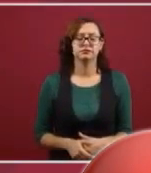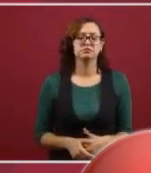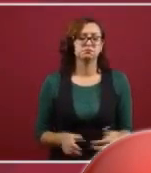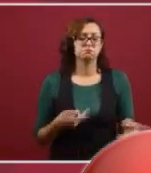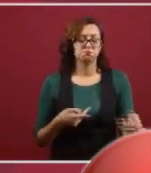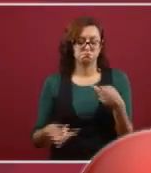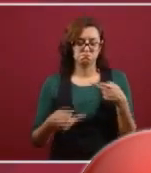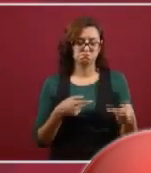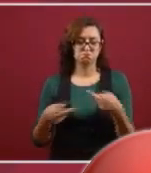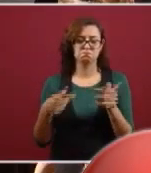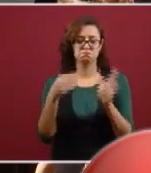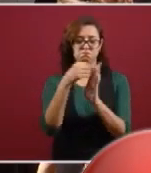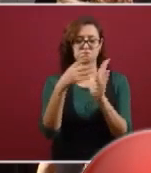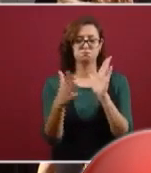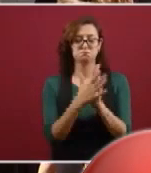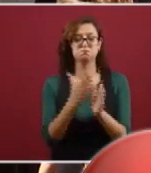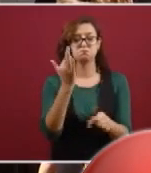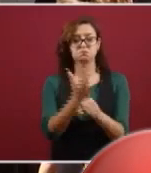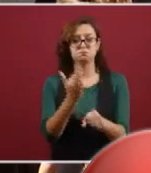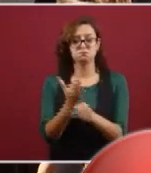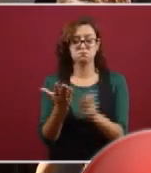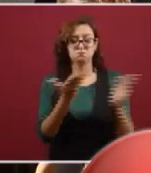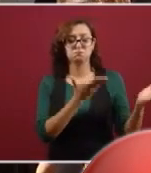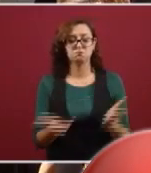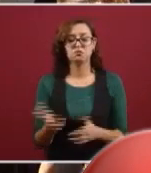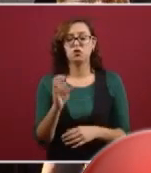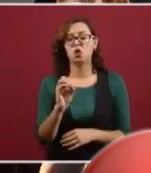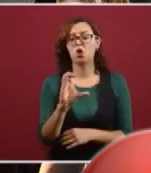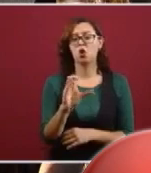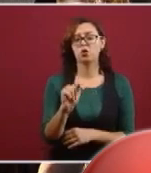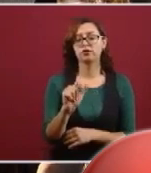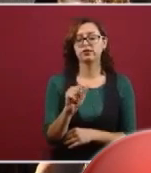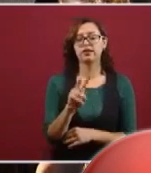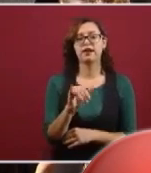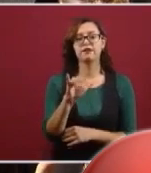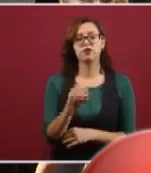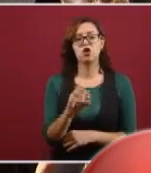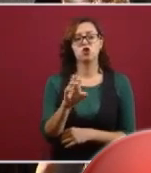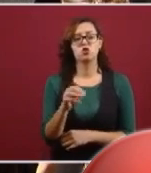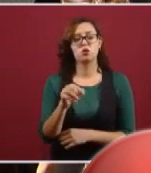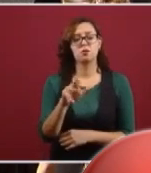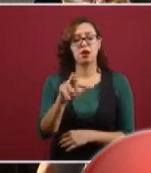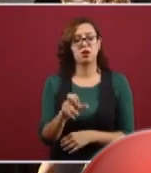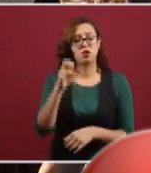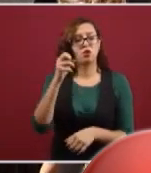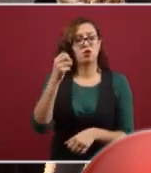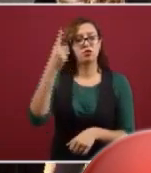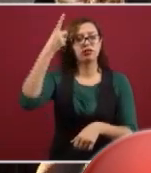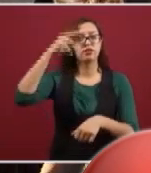ahora Octavio Romero, director de Pemex. Entonces, lo escuchamos.